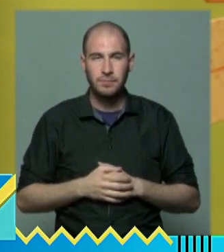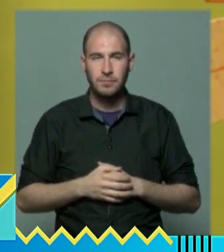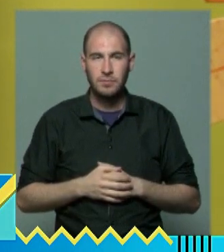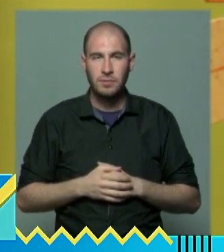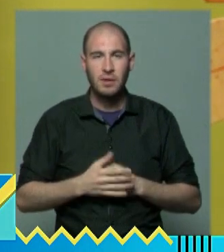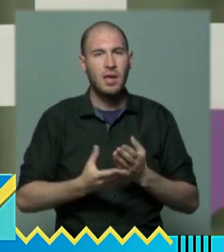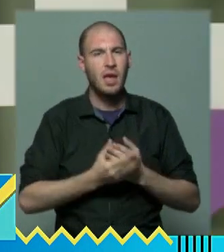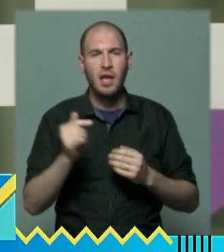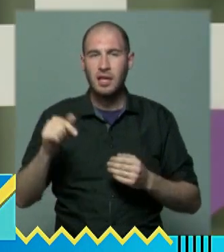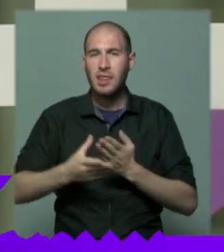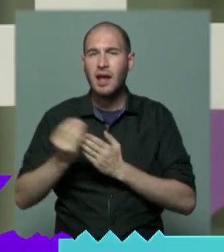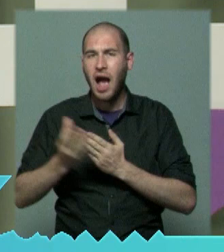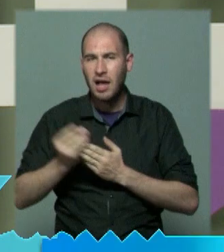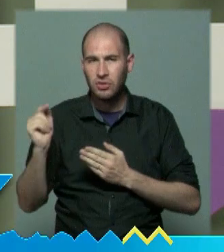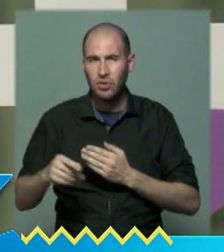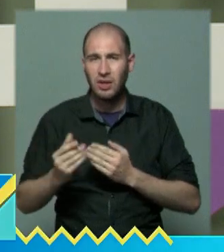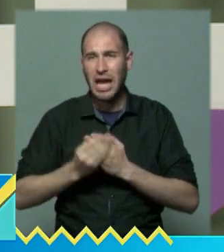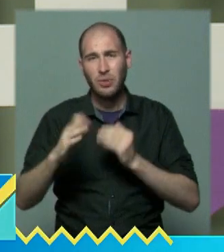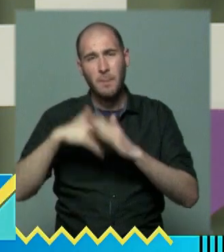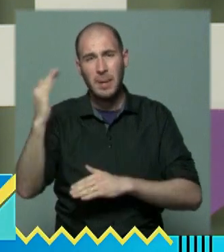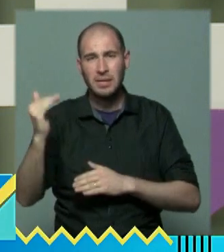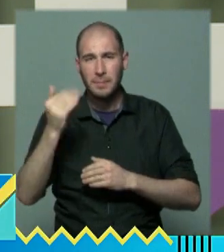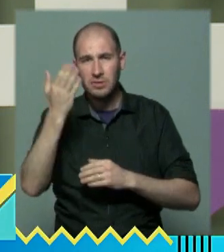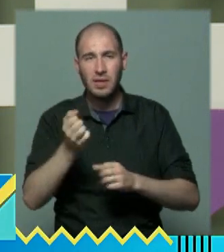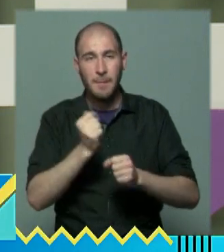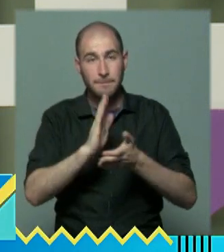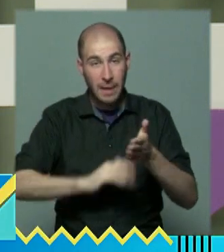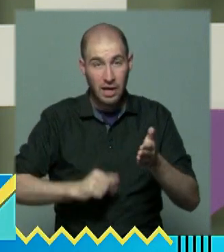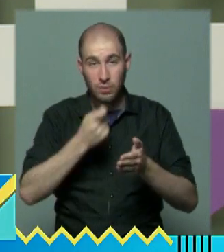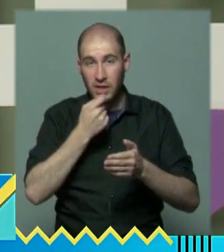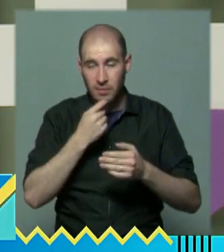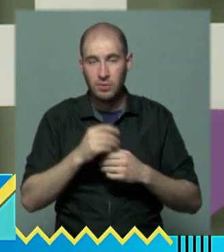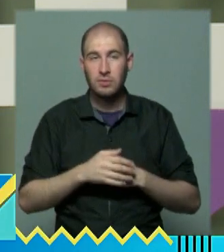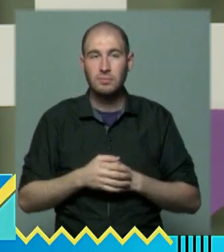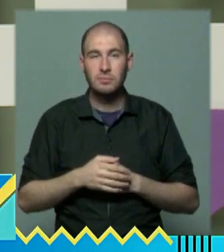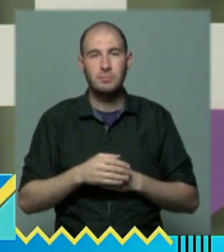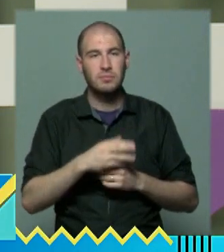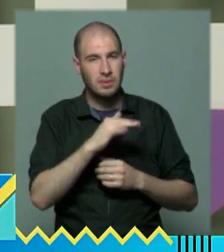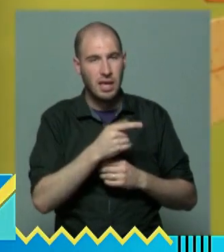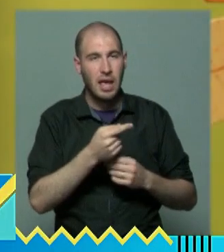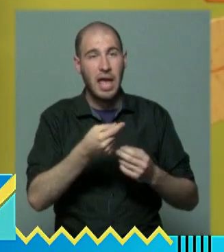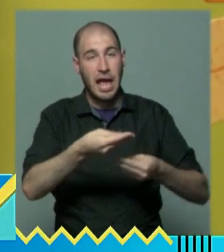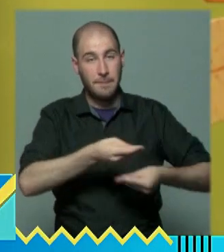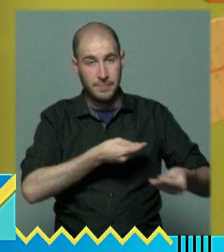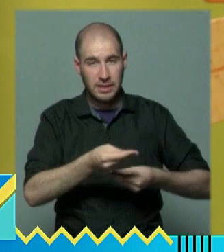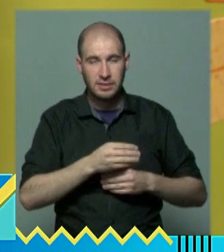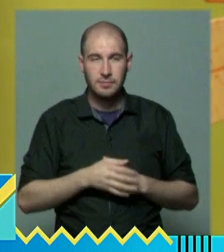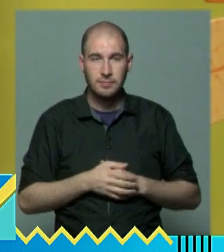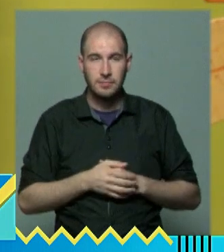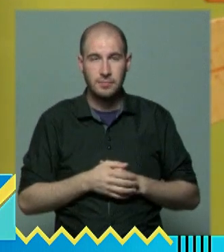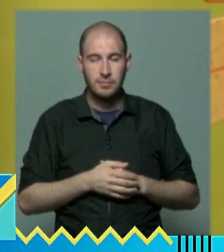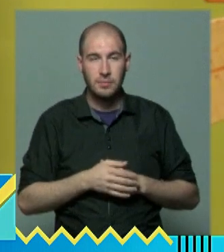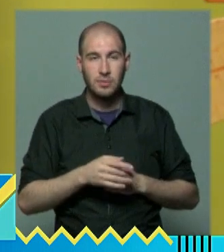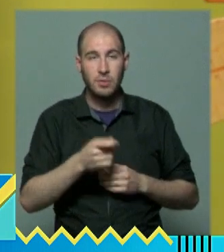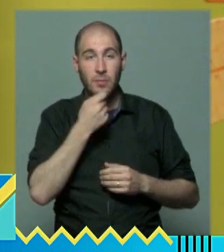Igualmente, eso es el costo, justamente. Es mucho más caro tener a alguien en blanco, si se quiere. Exactamente. Entonces, empresas, no